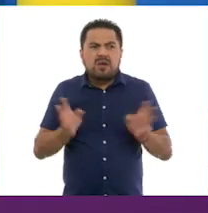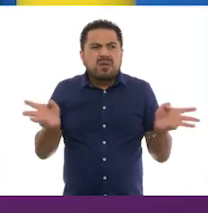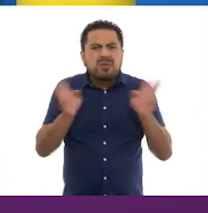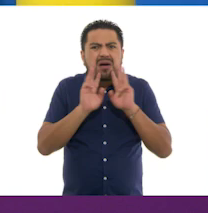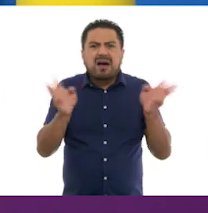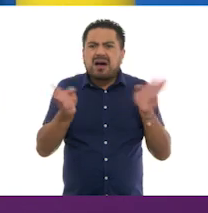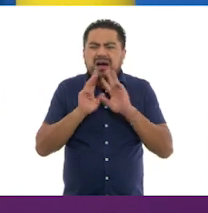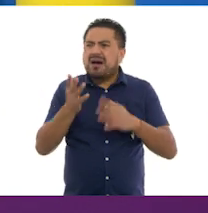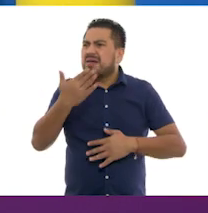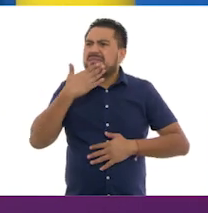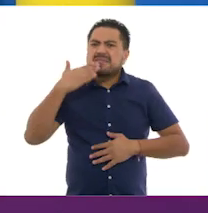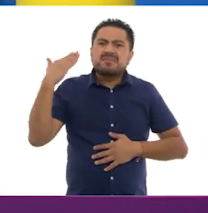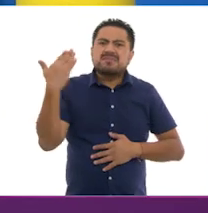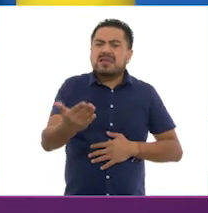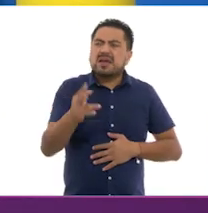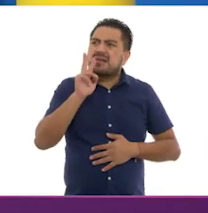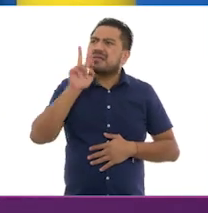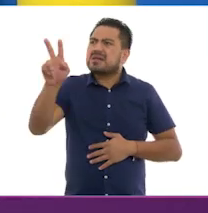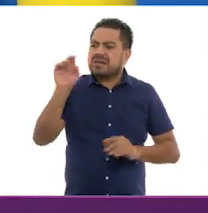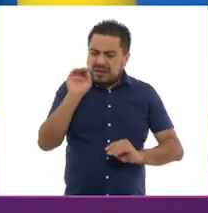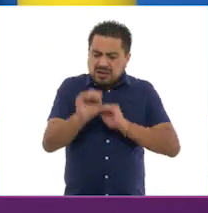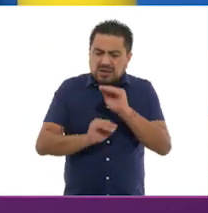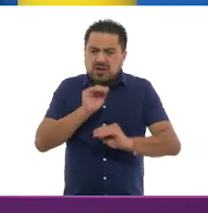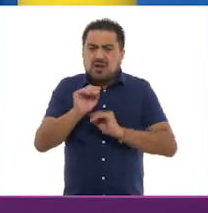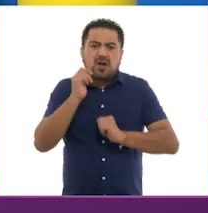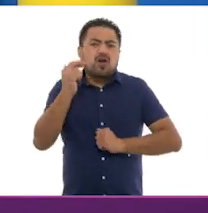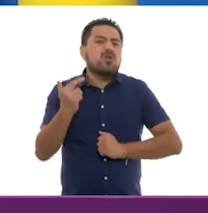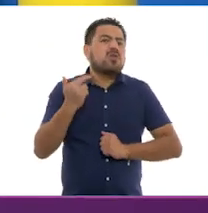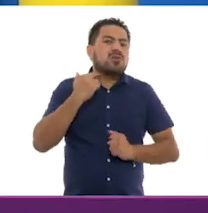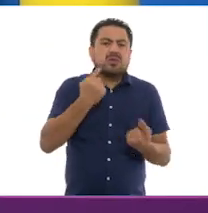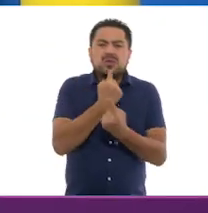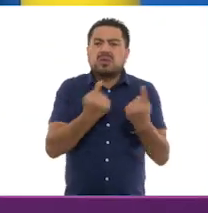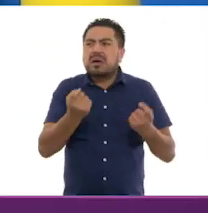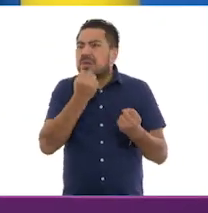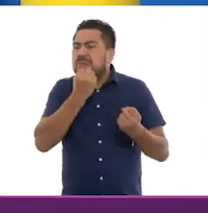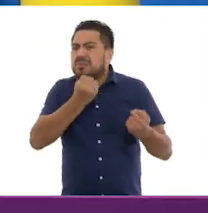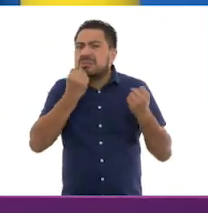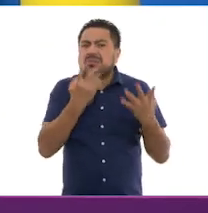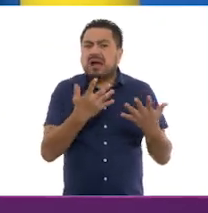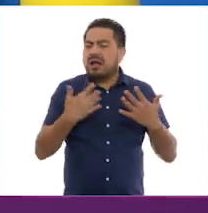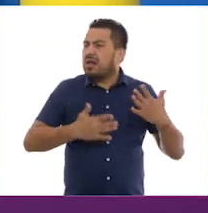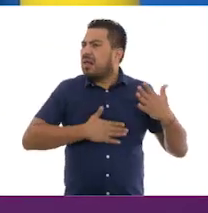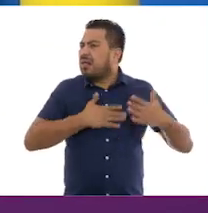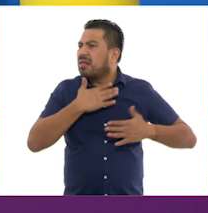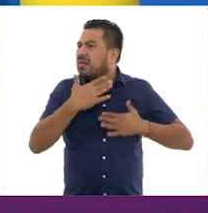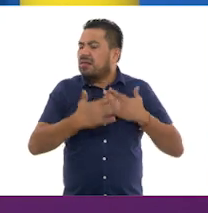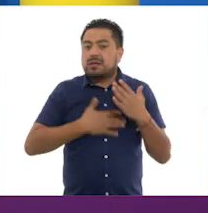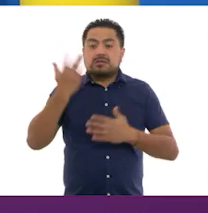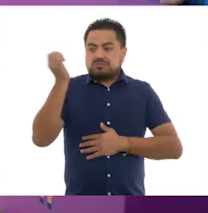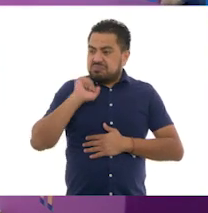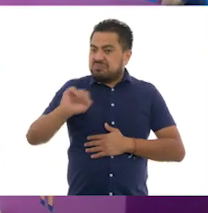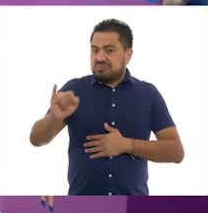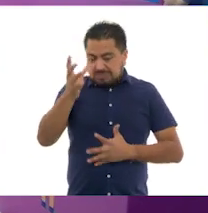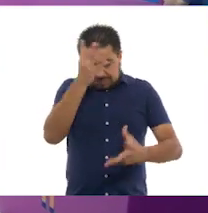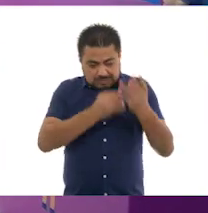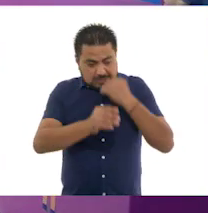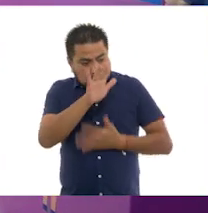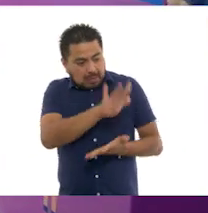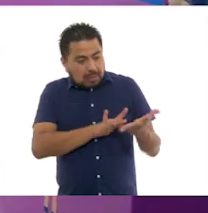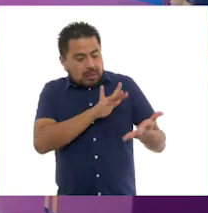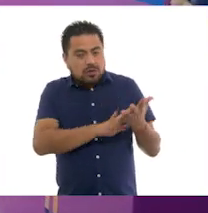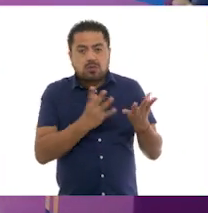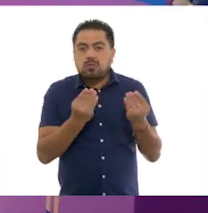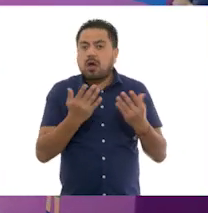¡Guau! ¡Qué bien! ¿Vieron? Estaban armando sus robots esos niños. ¡Qué divertido! Sí, Raulito, se ve que aprendieron mucho y